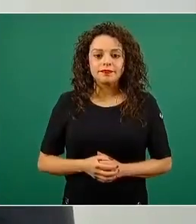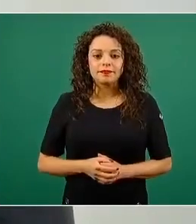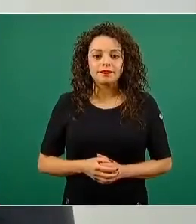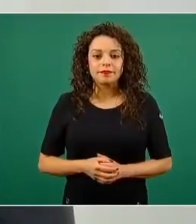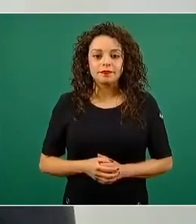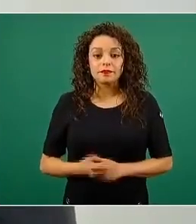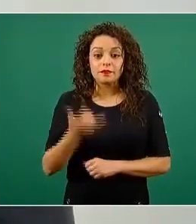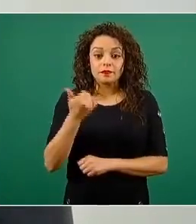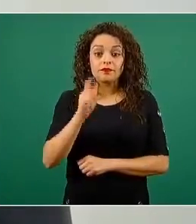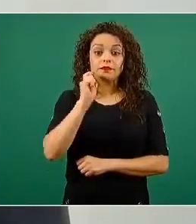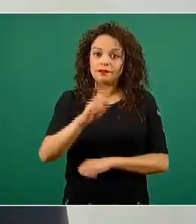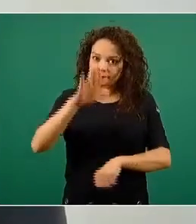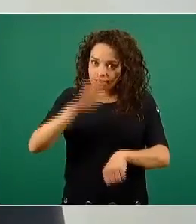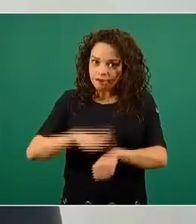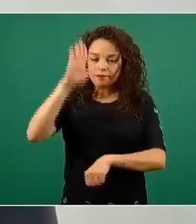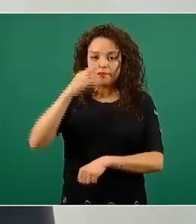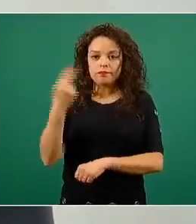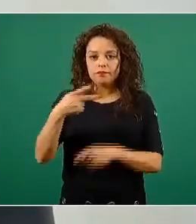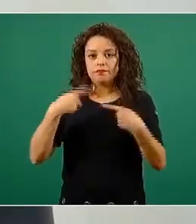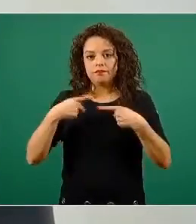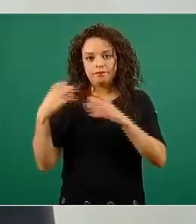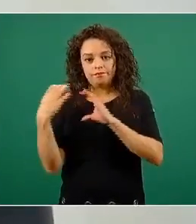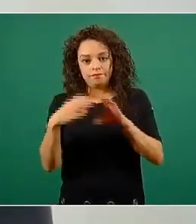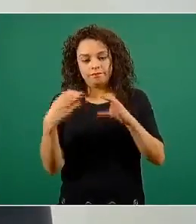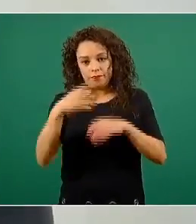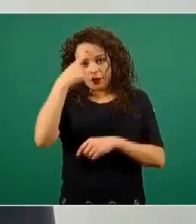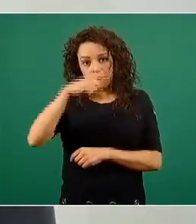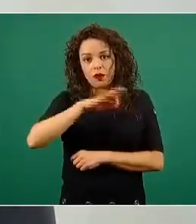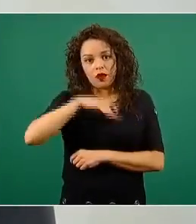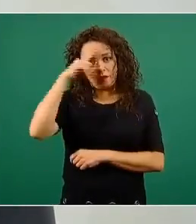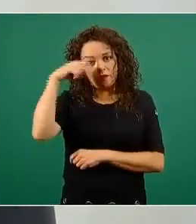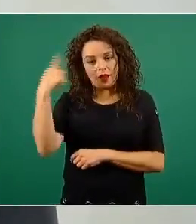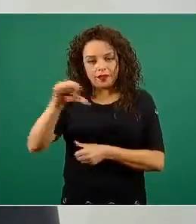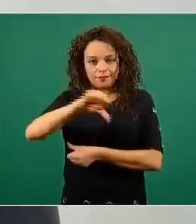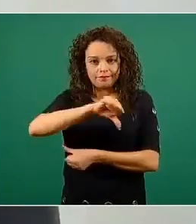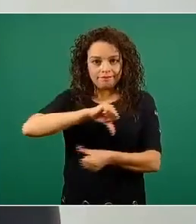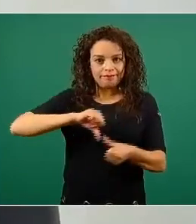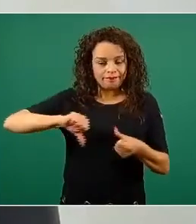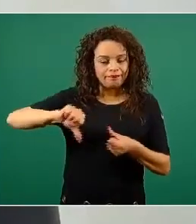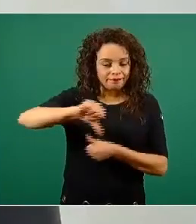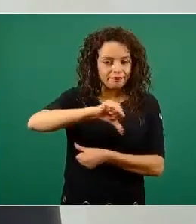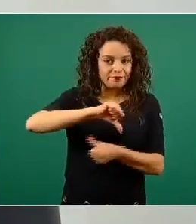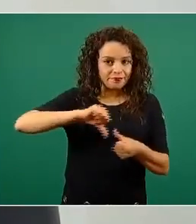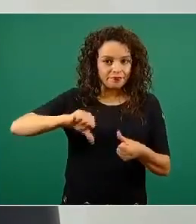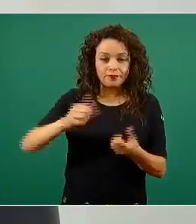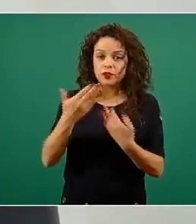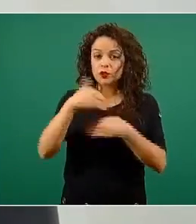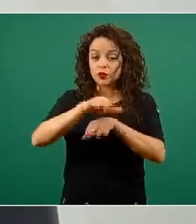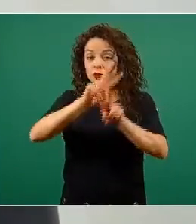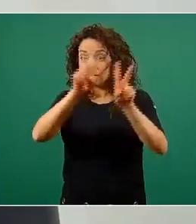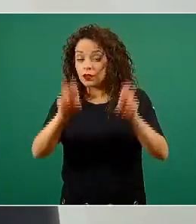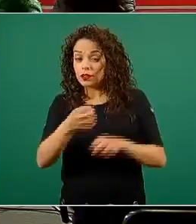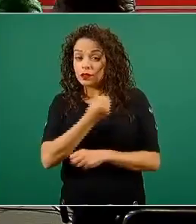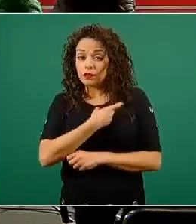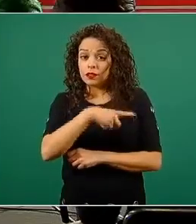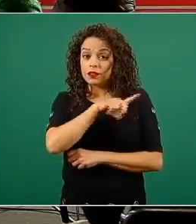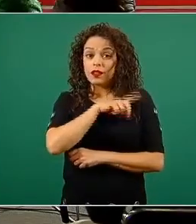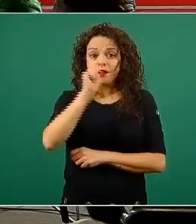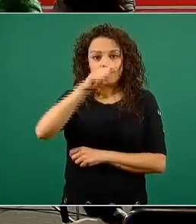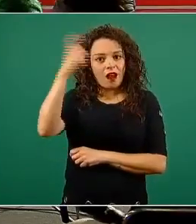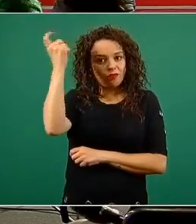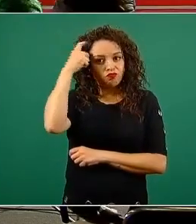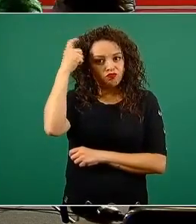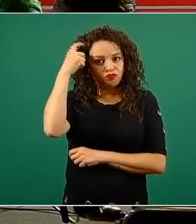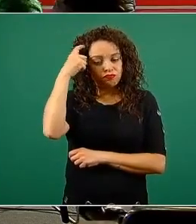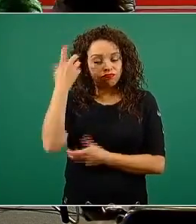el incremento del personal para poder hacer estas rotaciones. Y en el aspecto de salud emocional, salud mental